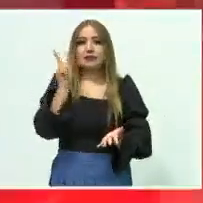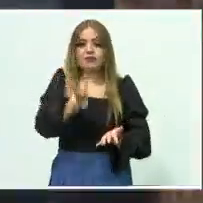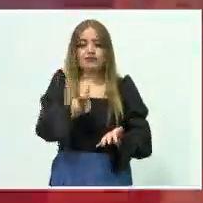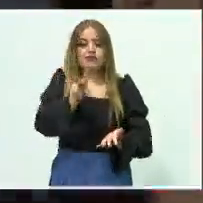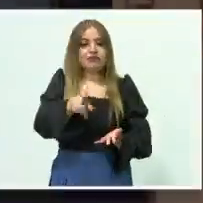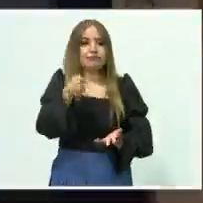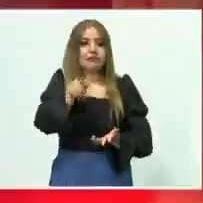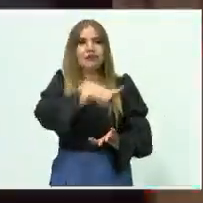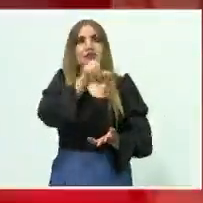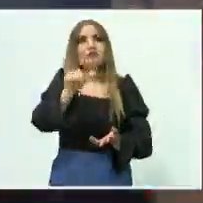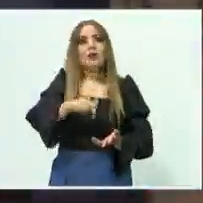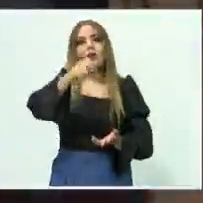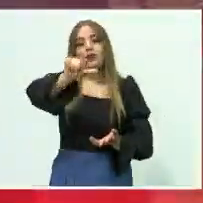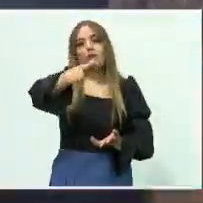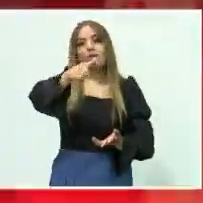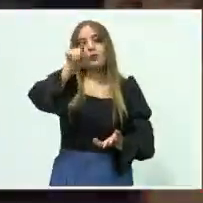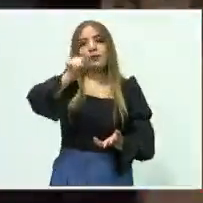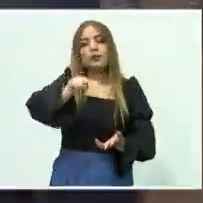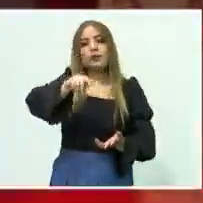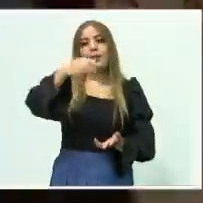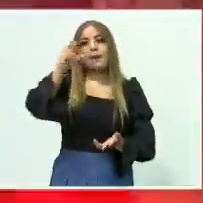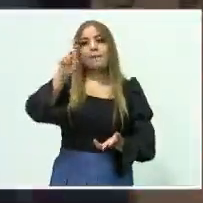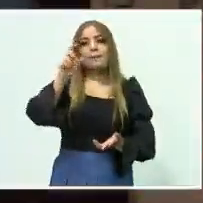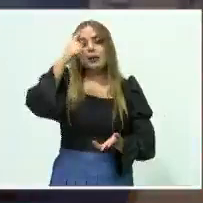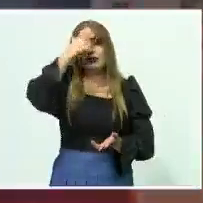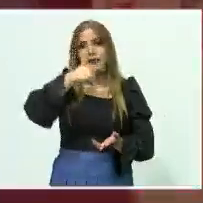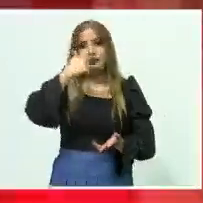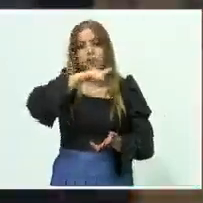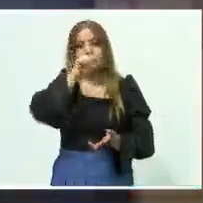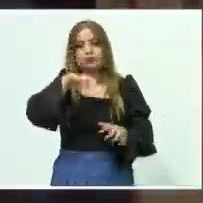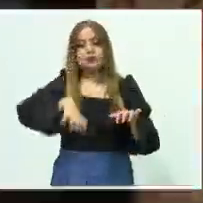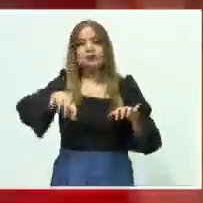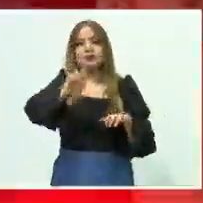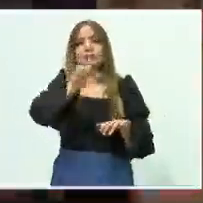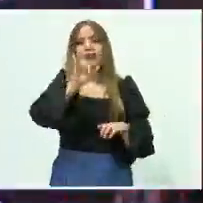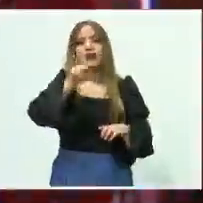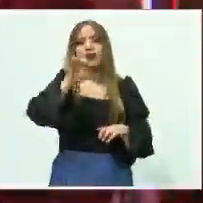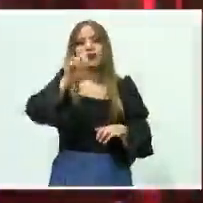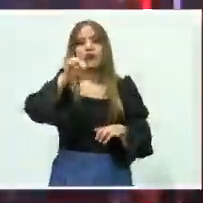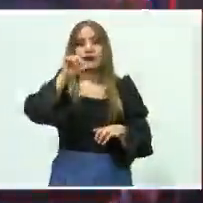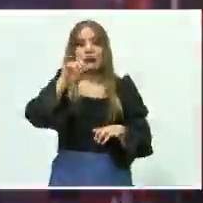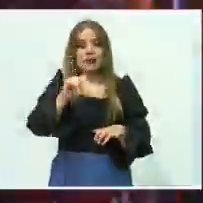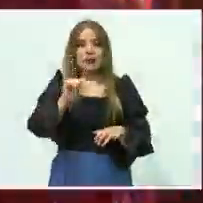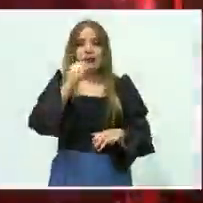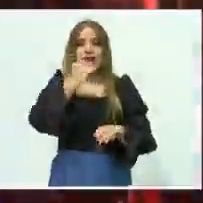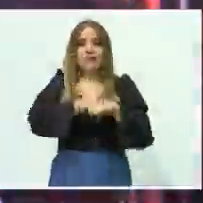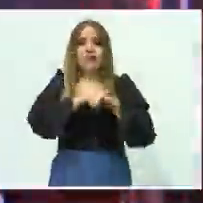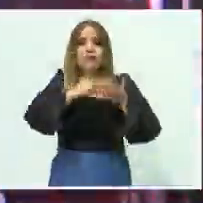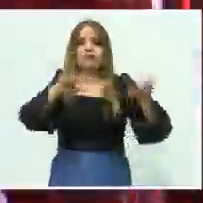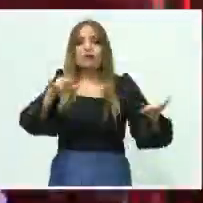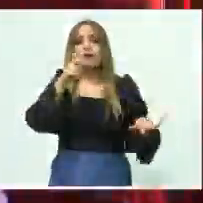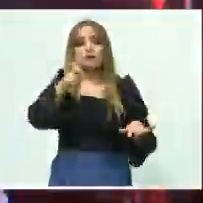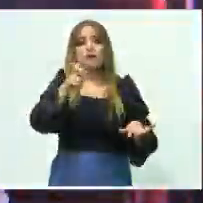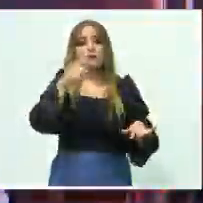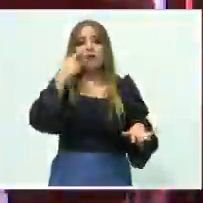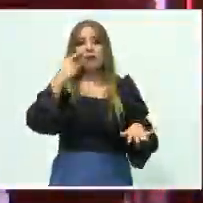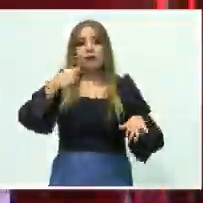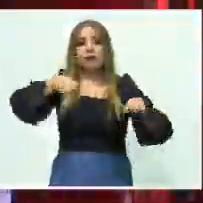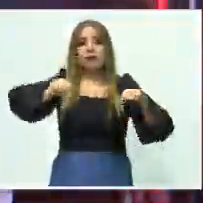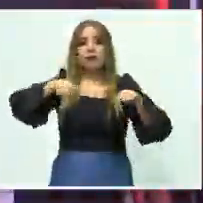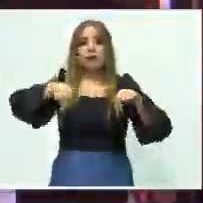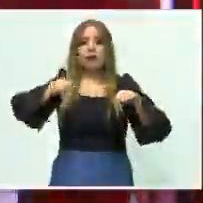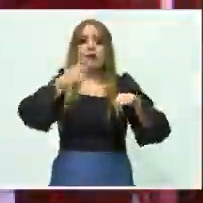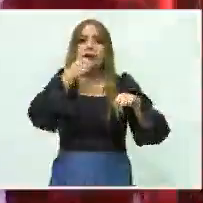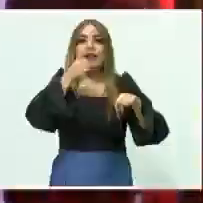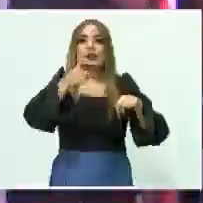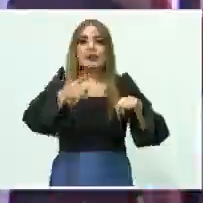las 11:30 de la noche, en la colonia Rinconada de la Unión de Torreón, se informó que dos motocicletas habían colisionado en la calle